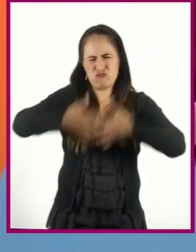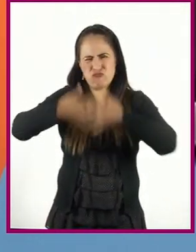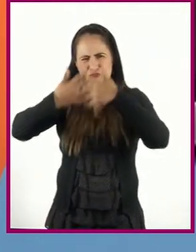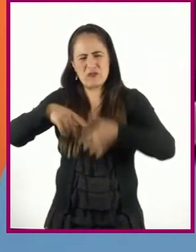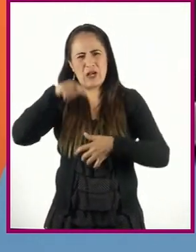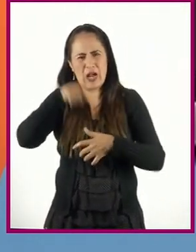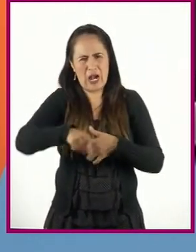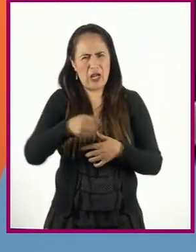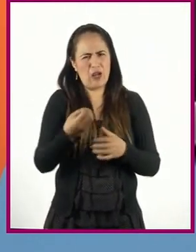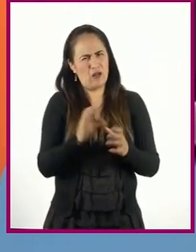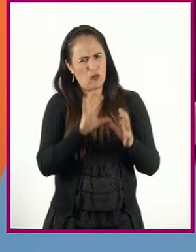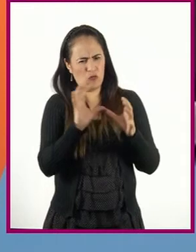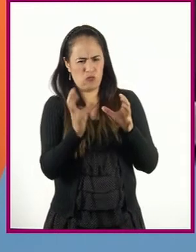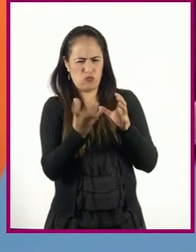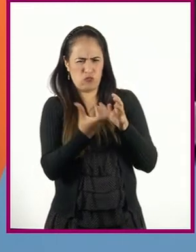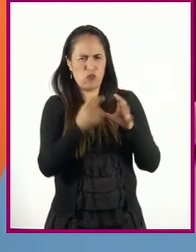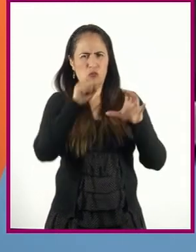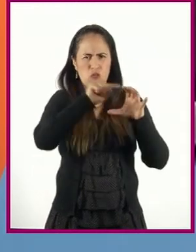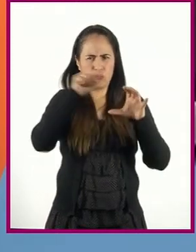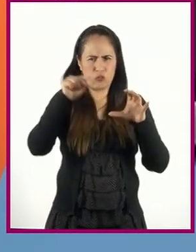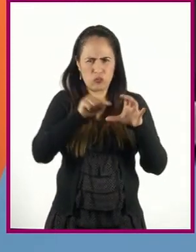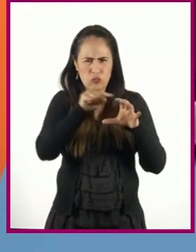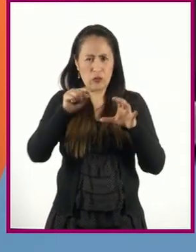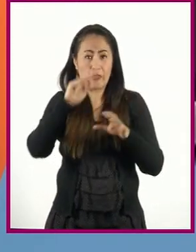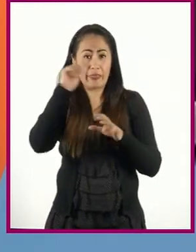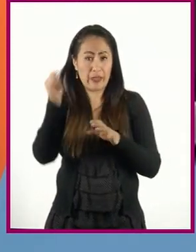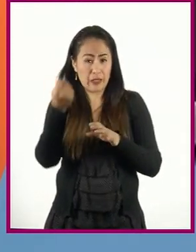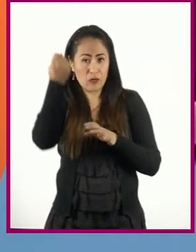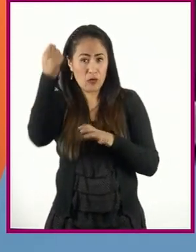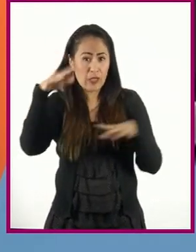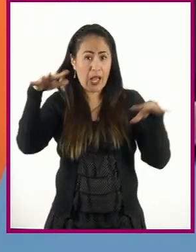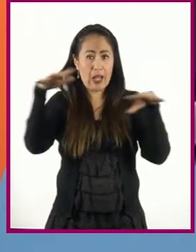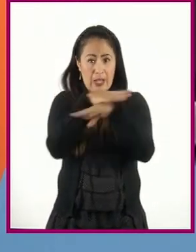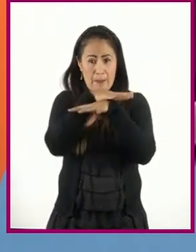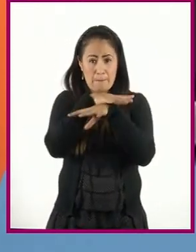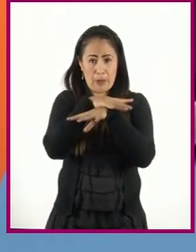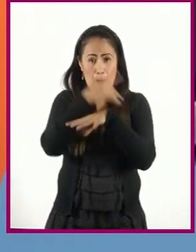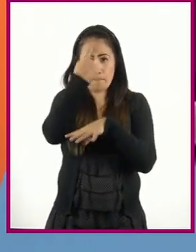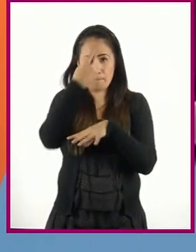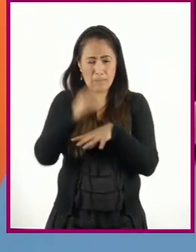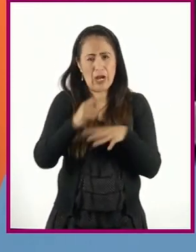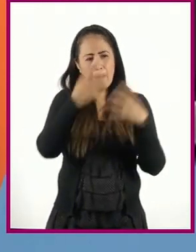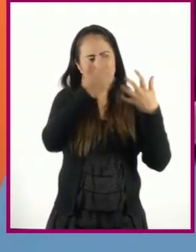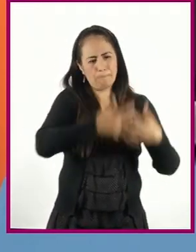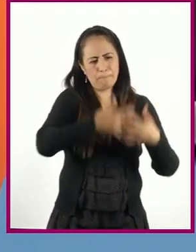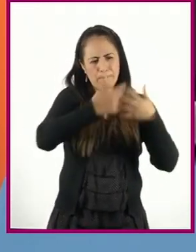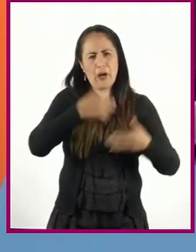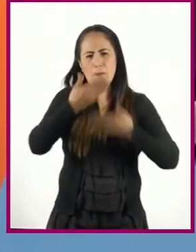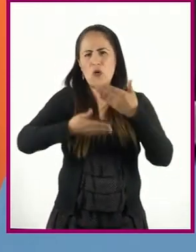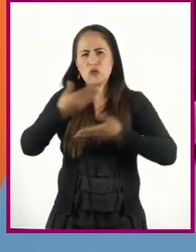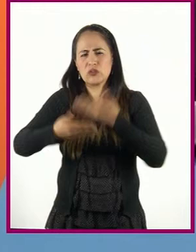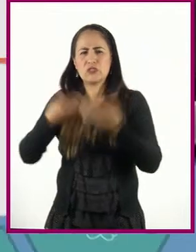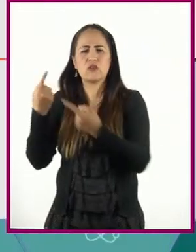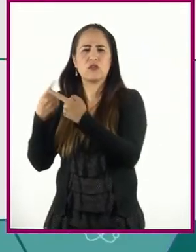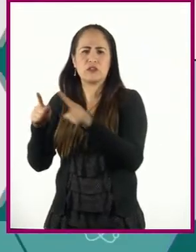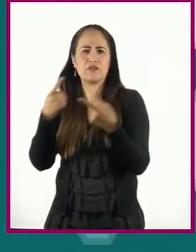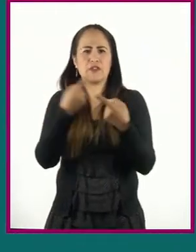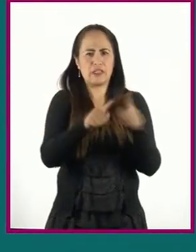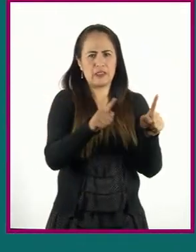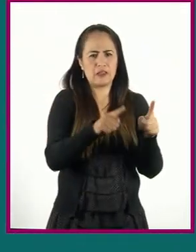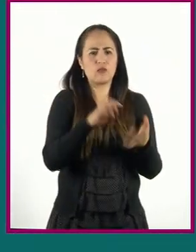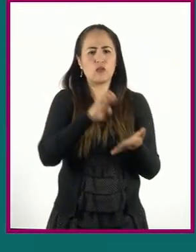de microondas, esta tecnología se adaptó para llevar a cabo distintos procesos, entre los cuales